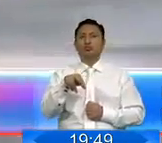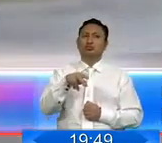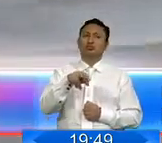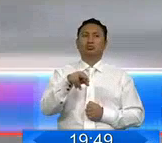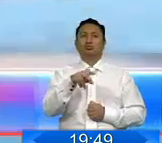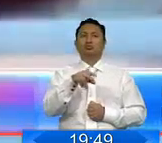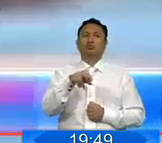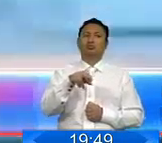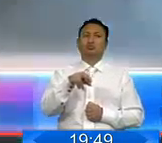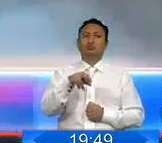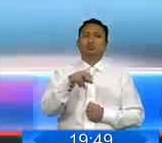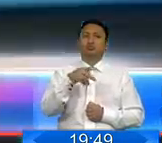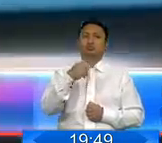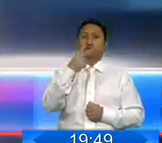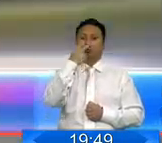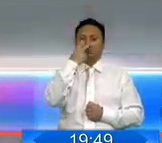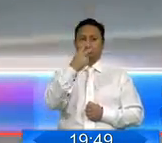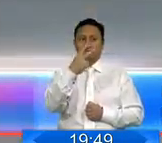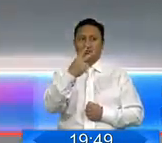vía cuando de pronto